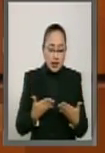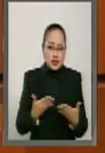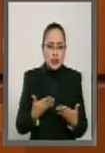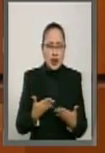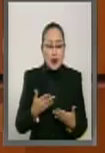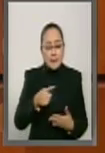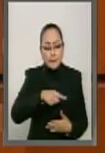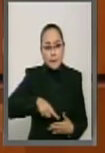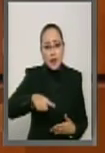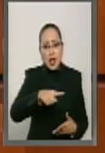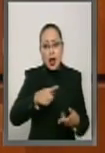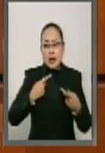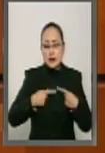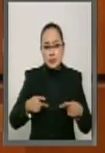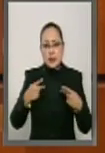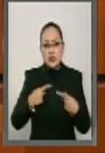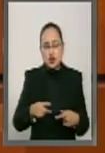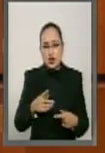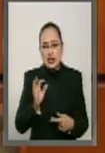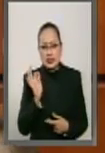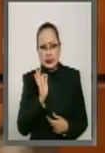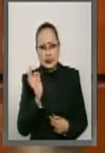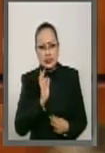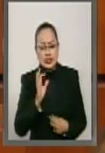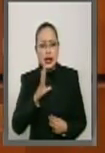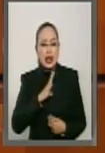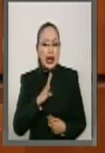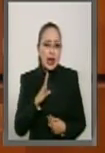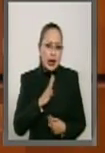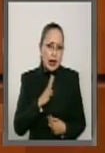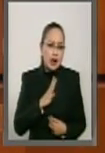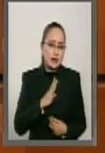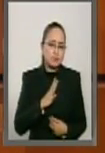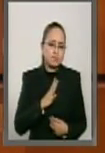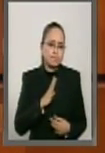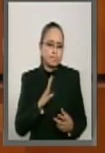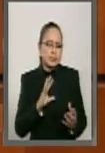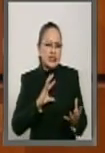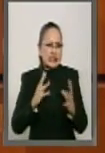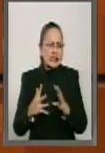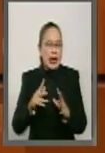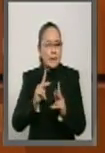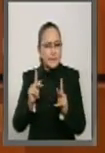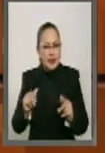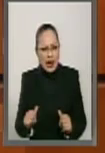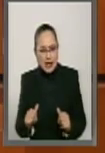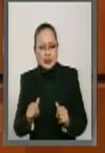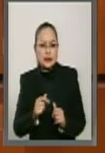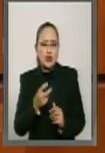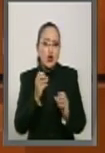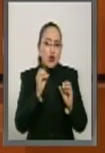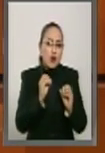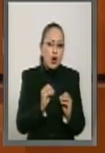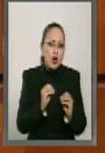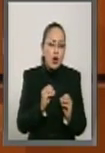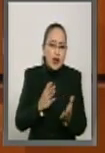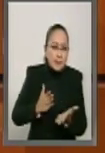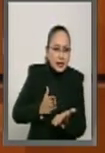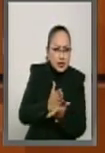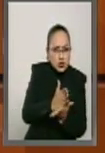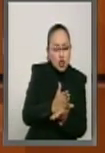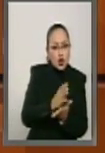la población en casos de perturbación grave a la paz pública, de